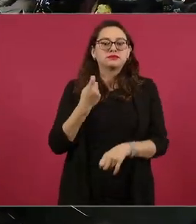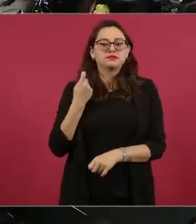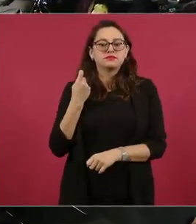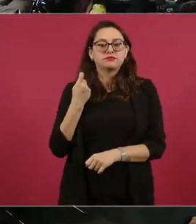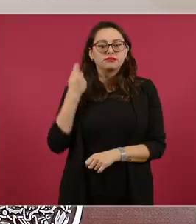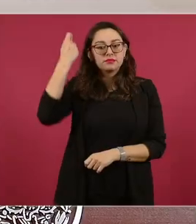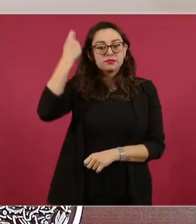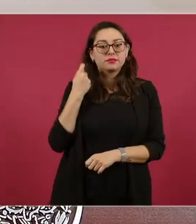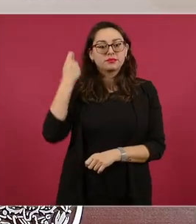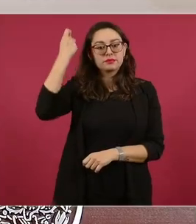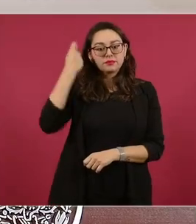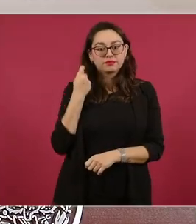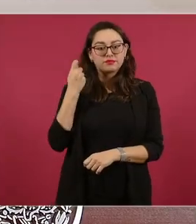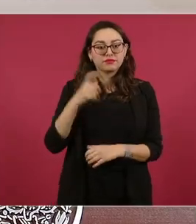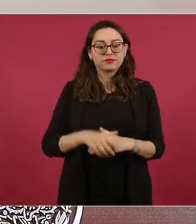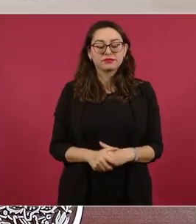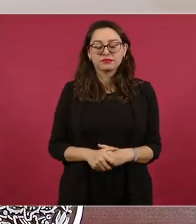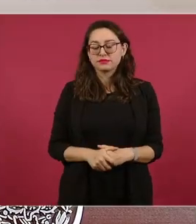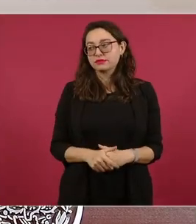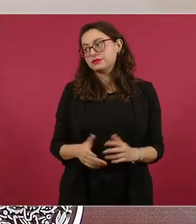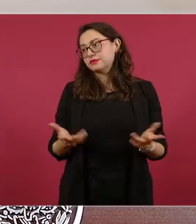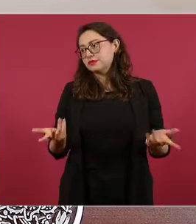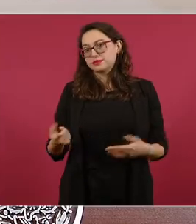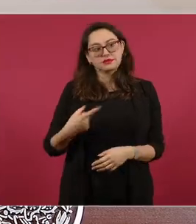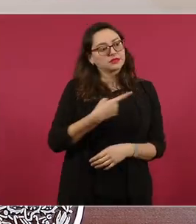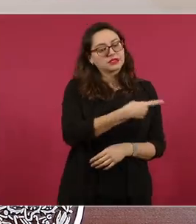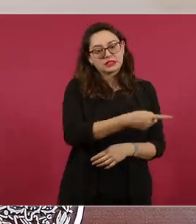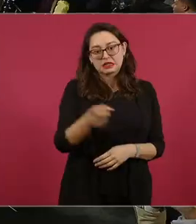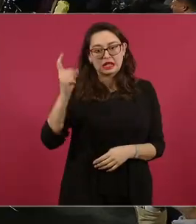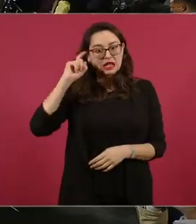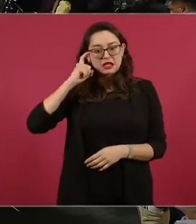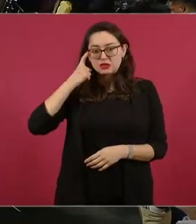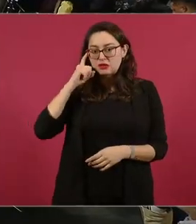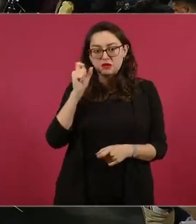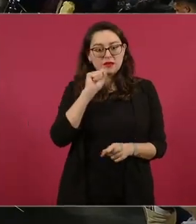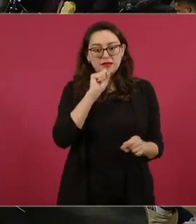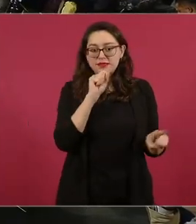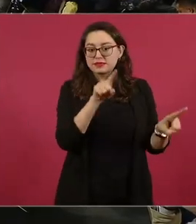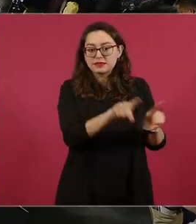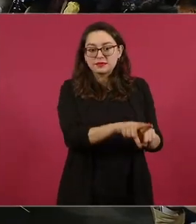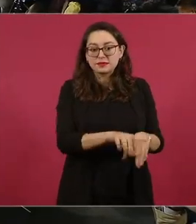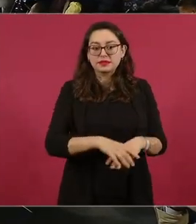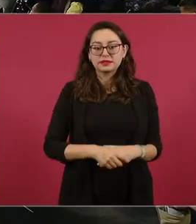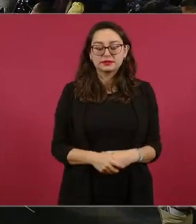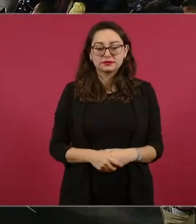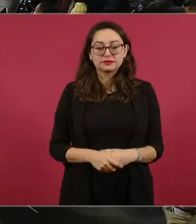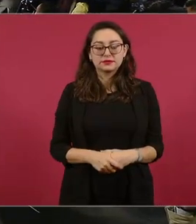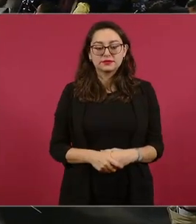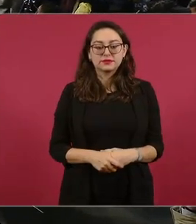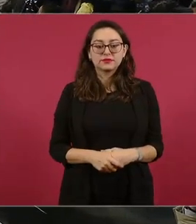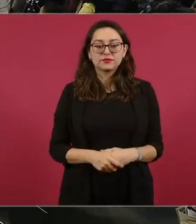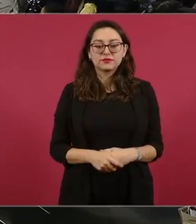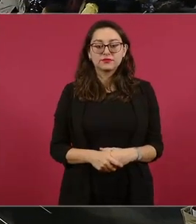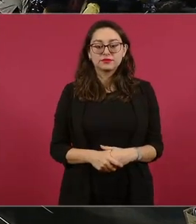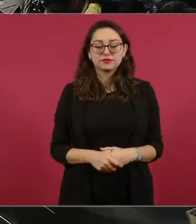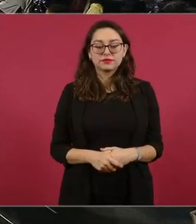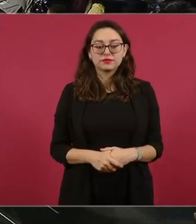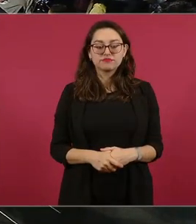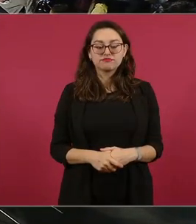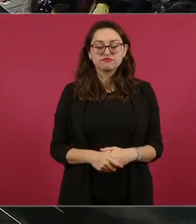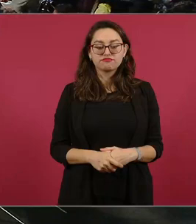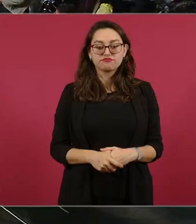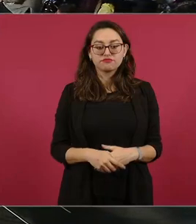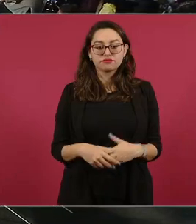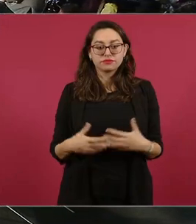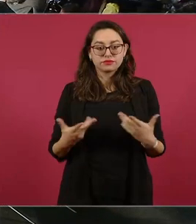A ver, pon lo de las pensiones, lo que algo de lo de Elizabeth, veía, quería yo saber, aparte